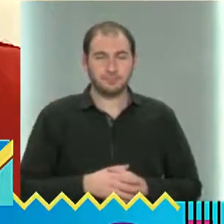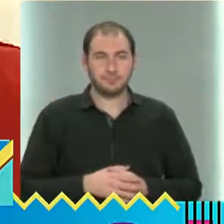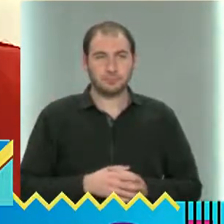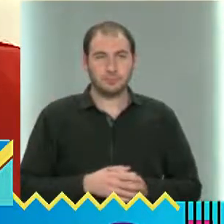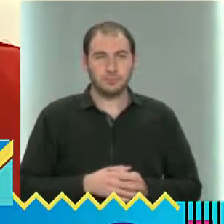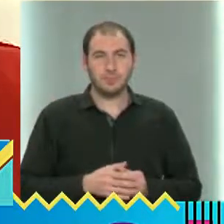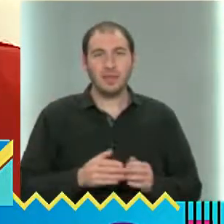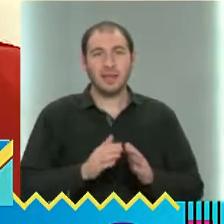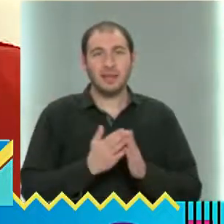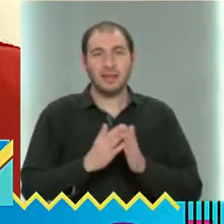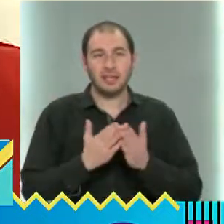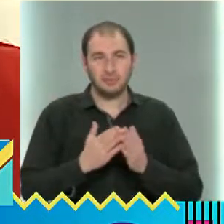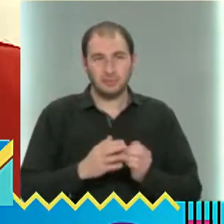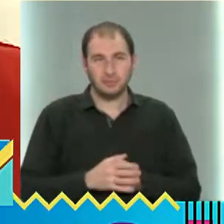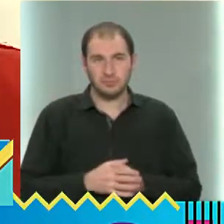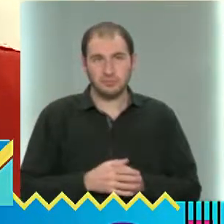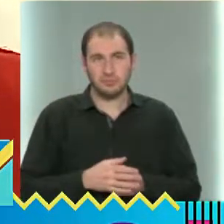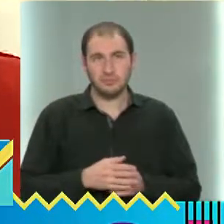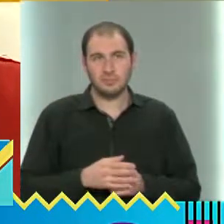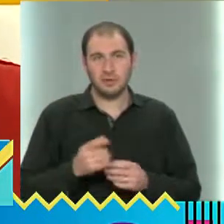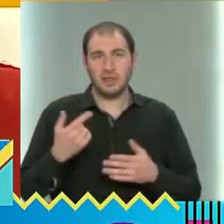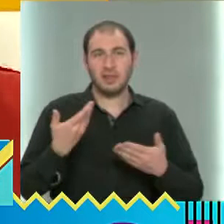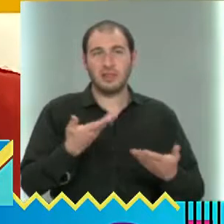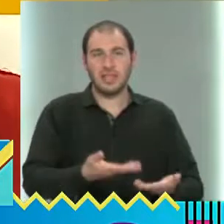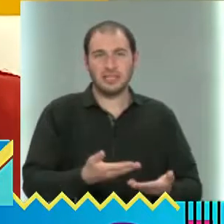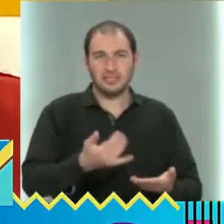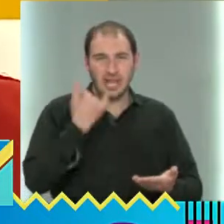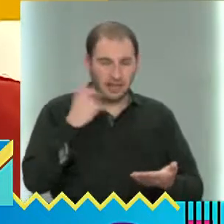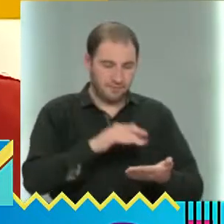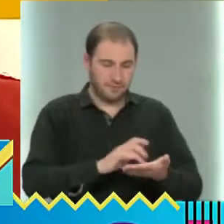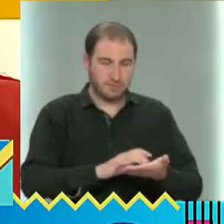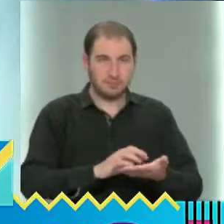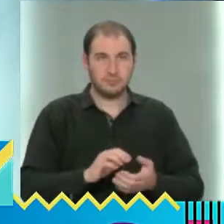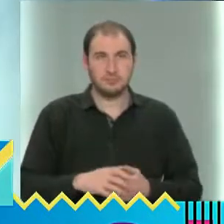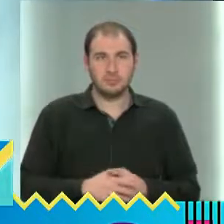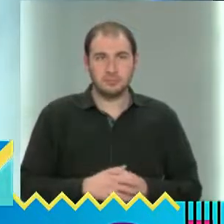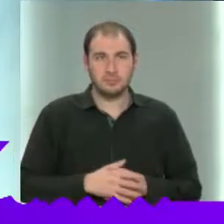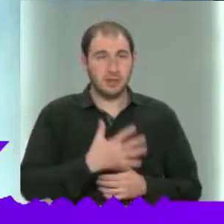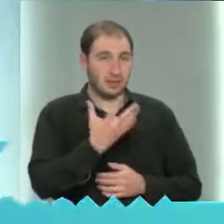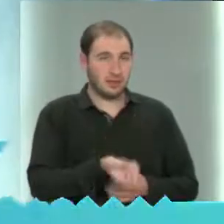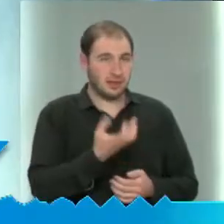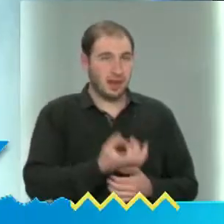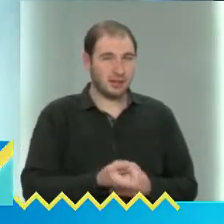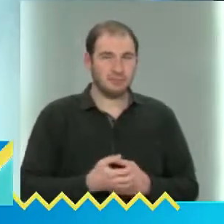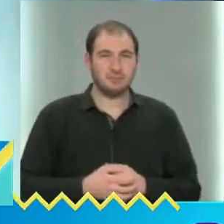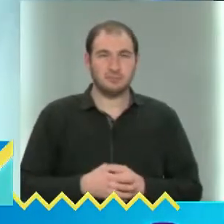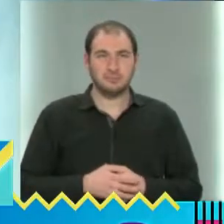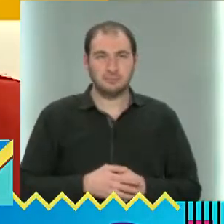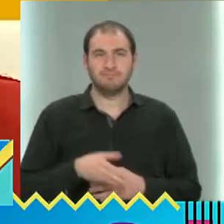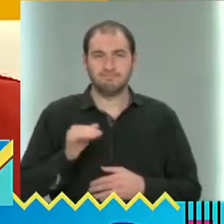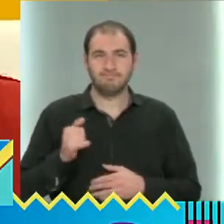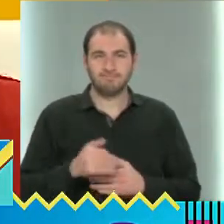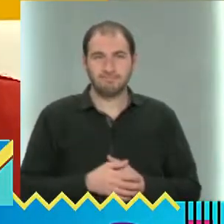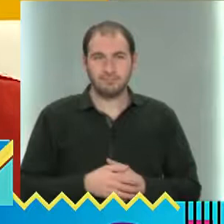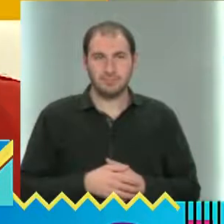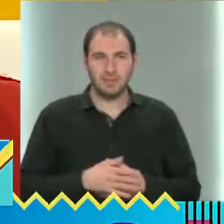que los libros que se puedan bajar al teléfono en forma digital. La descarga, la clásica descarga. Sí, yo